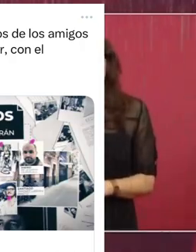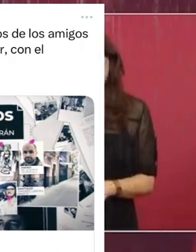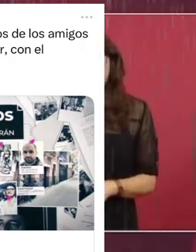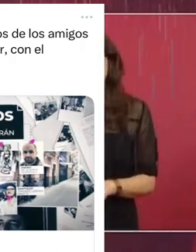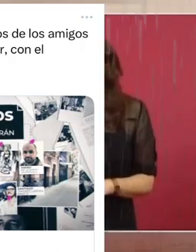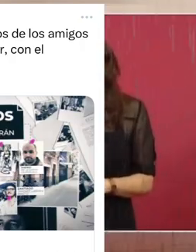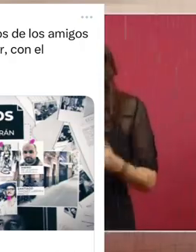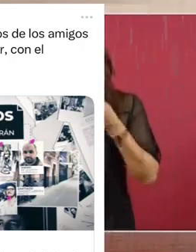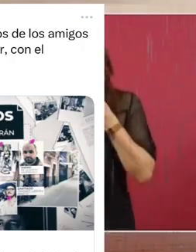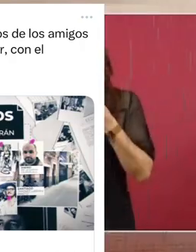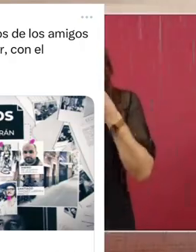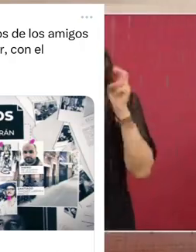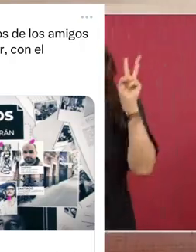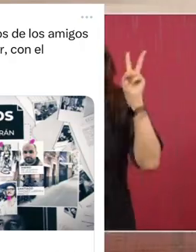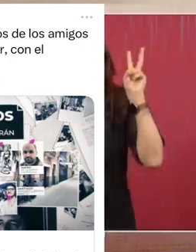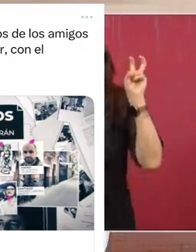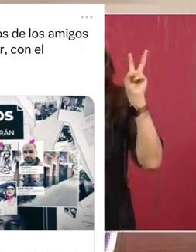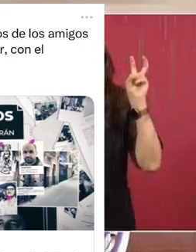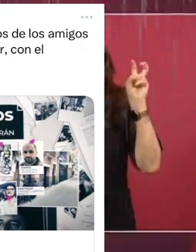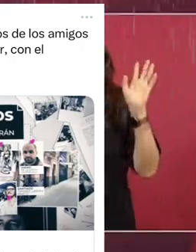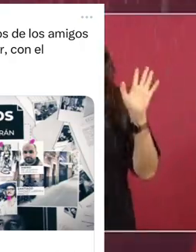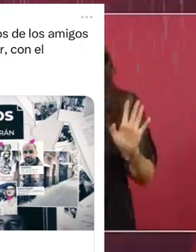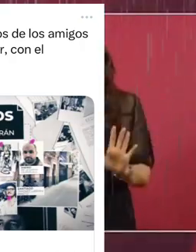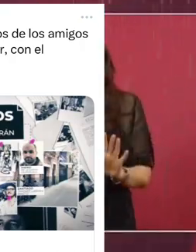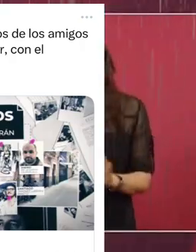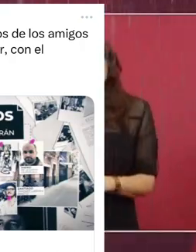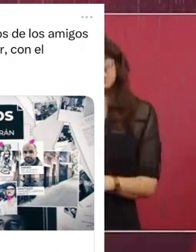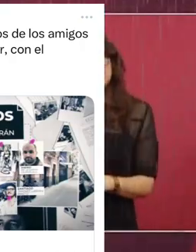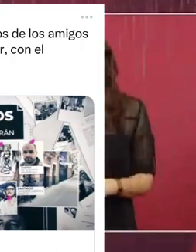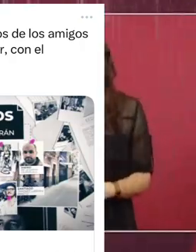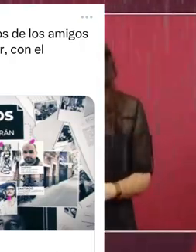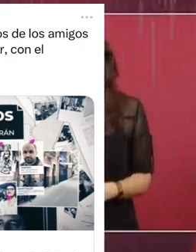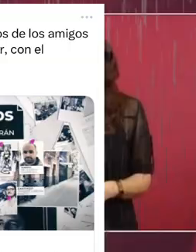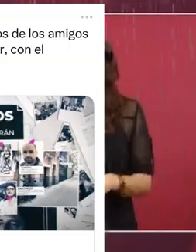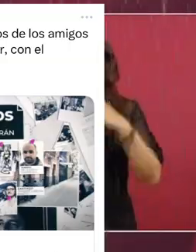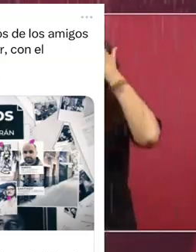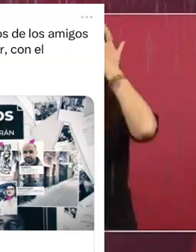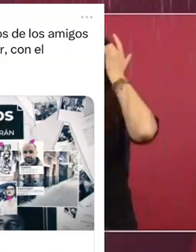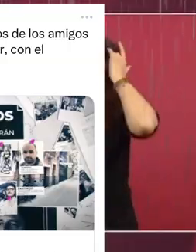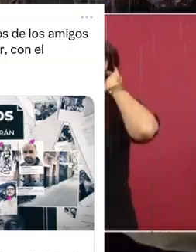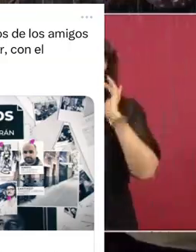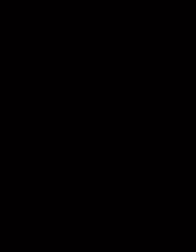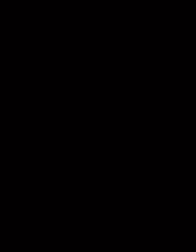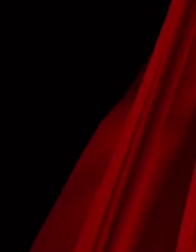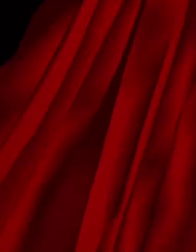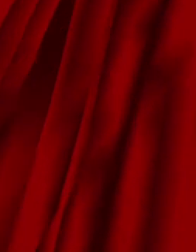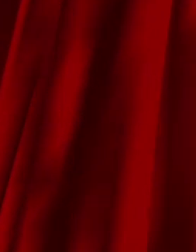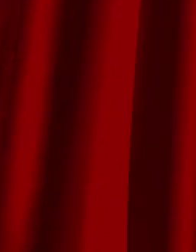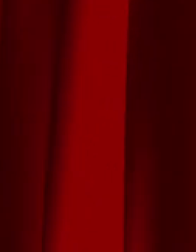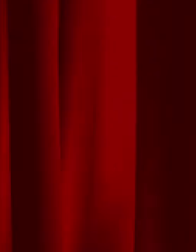acaso periodista y forzadito el llamarle así.